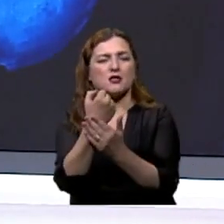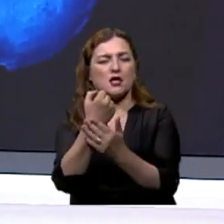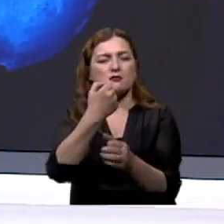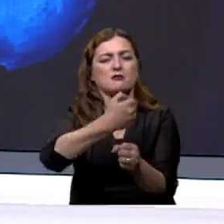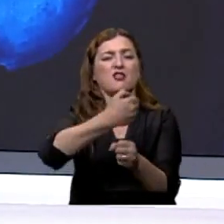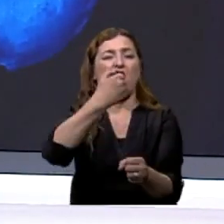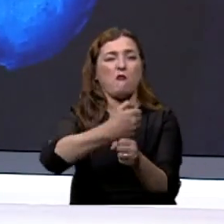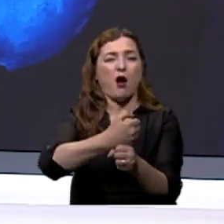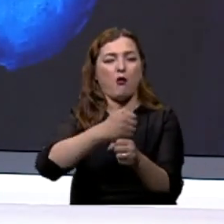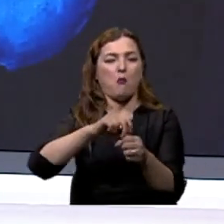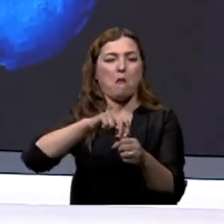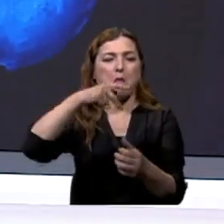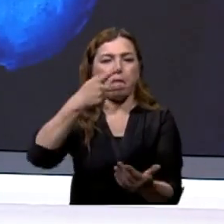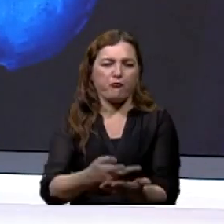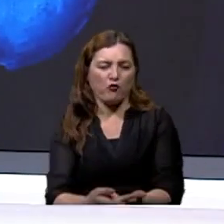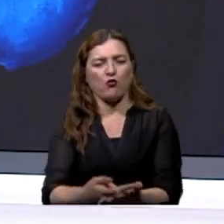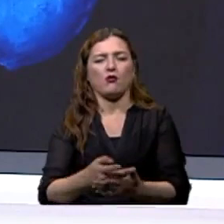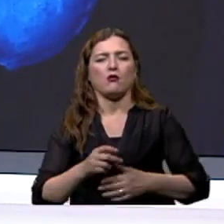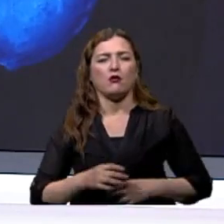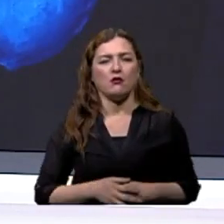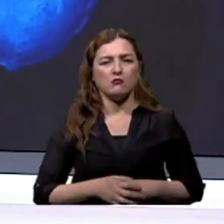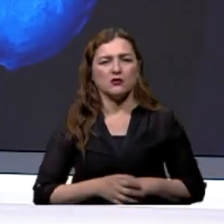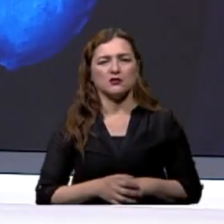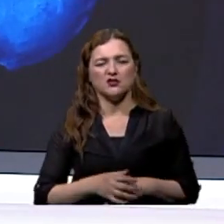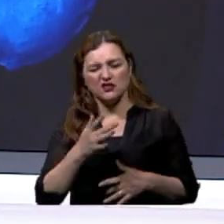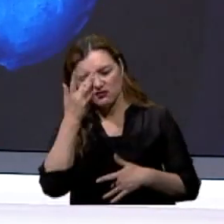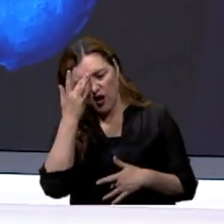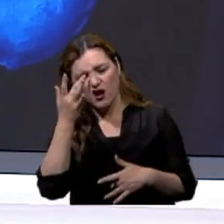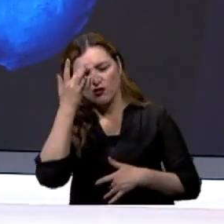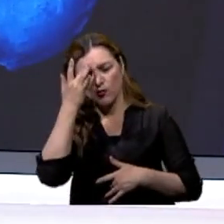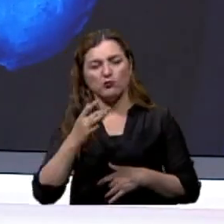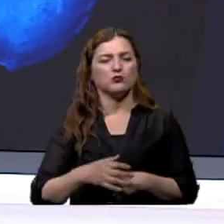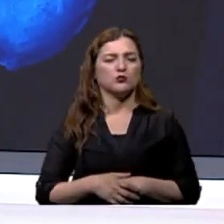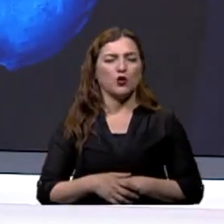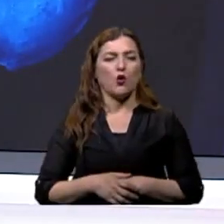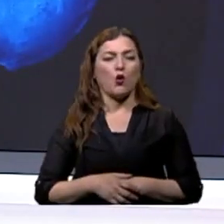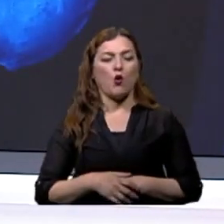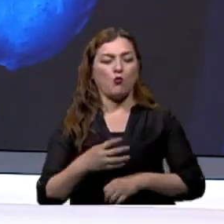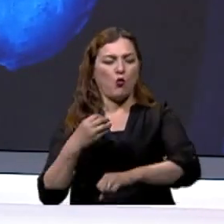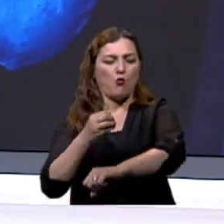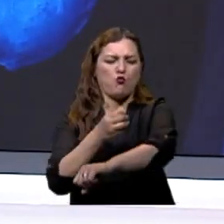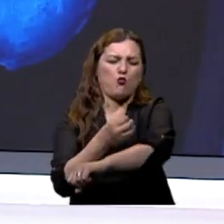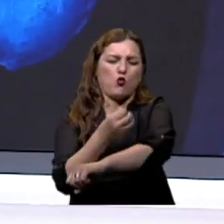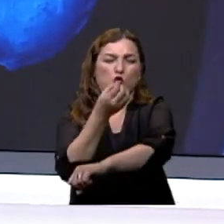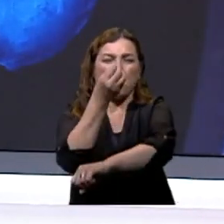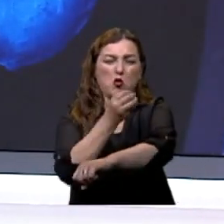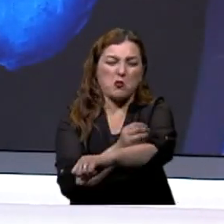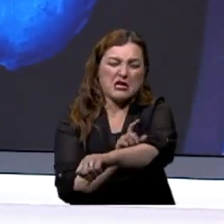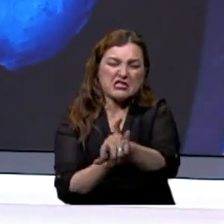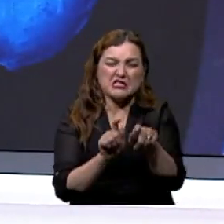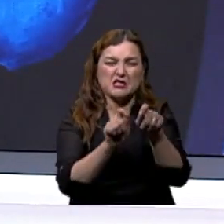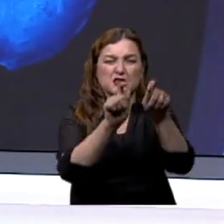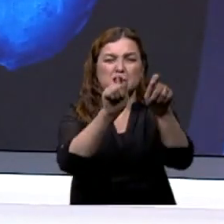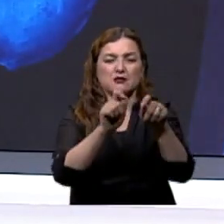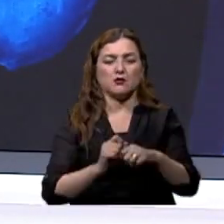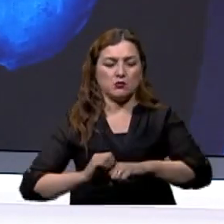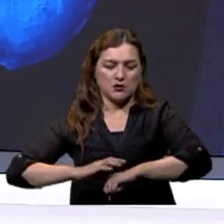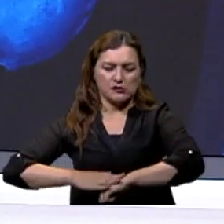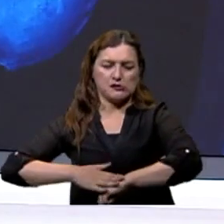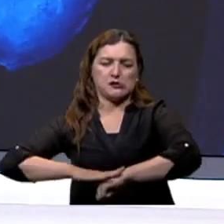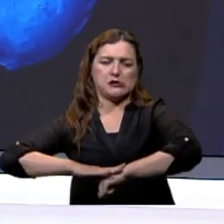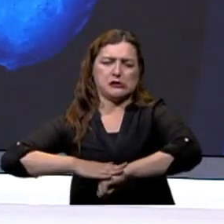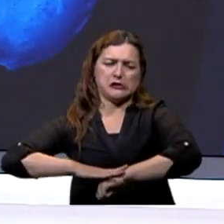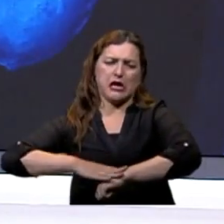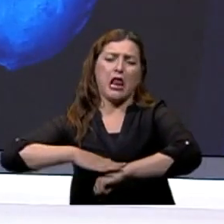trabajo, pero también las infecciones, los tumores, las pérdidas de flujo sanguíneo y también pues tenemos que entender que hay factores que